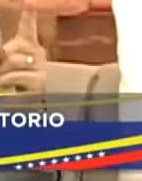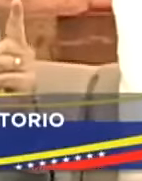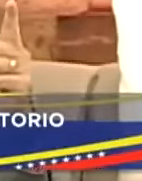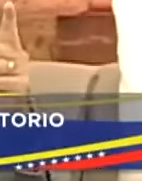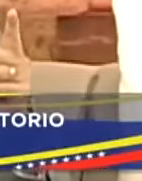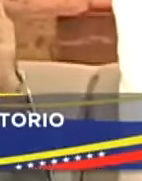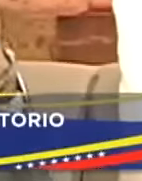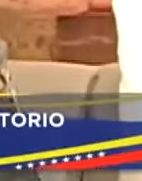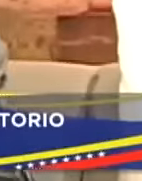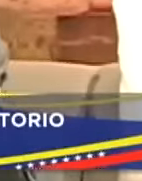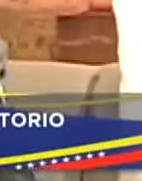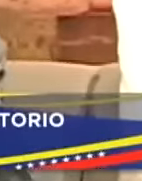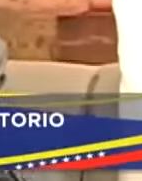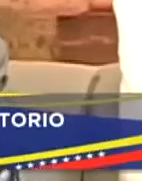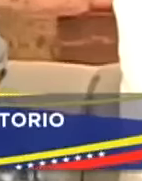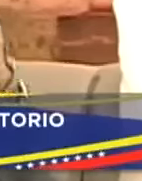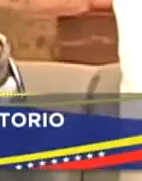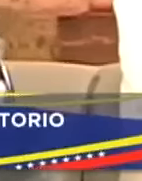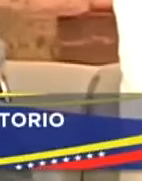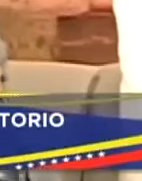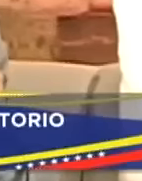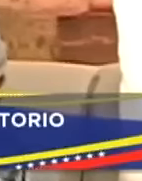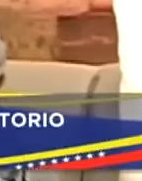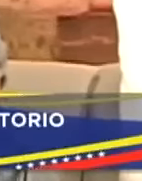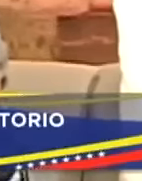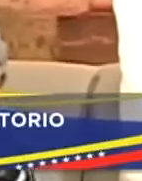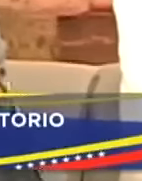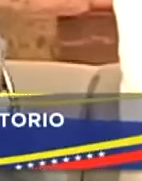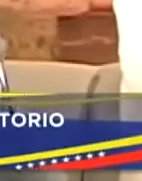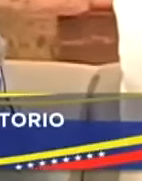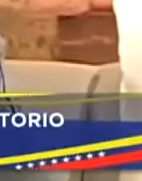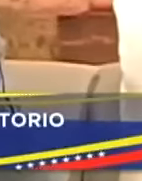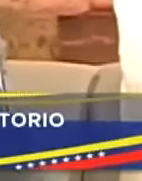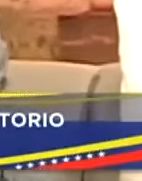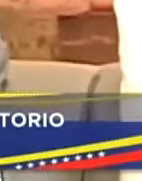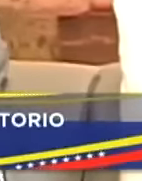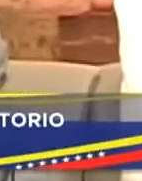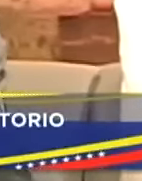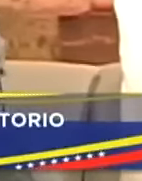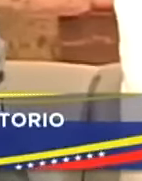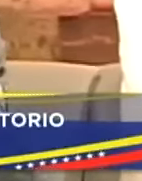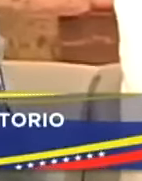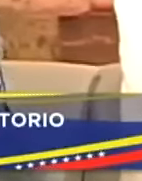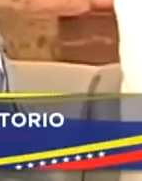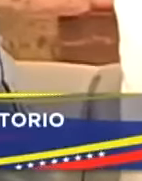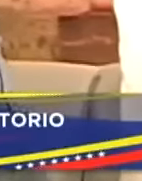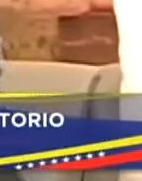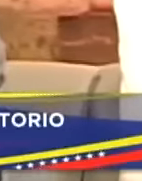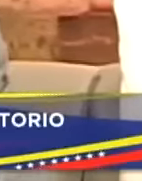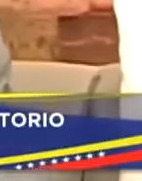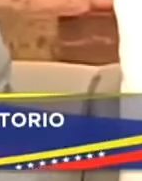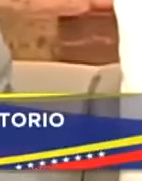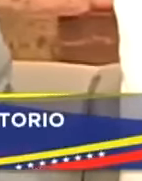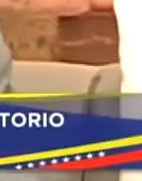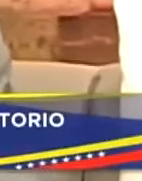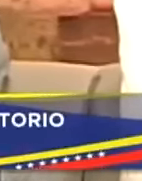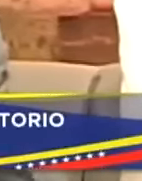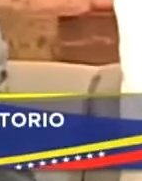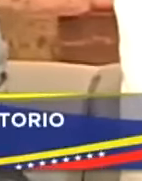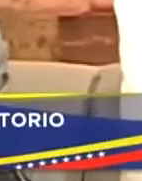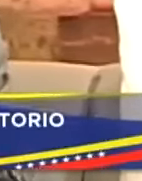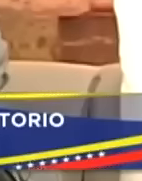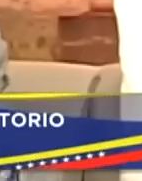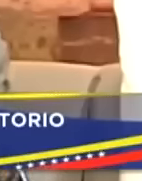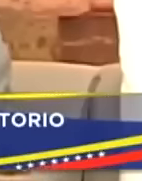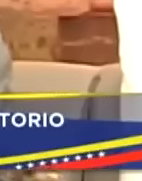firmas, el Consejo Nacional Electoral para entonces decidió convocar aquel referendo revocatorio. Y